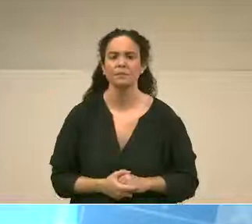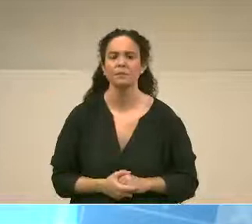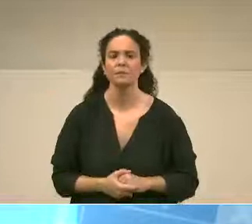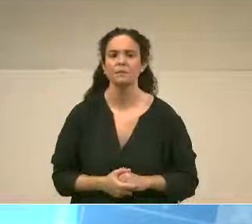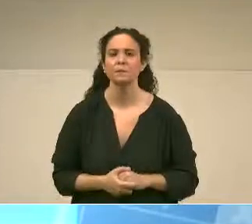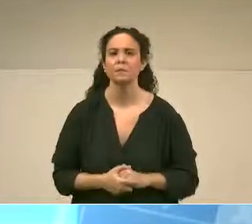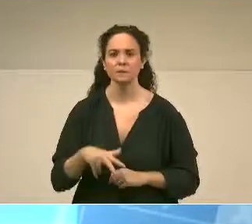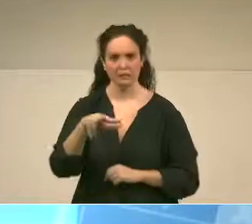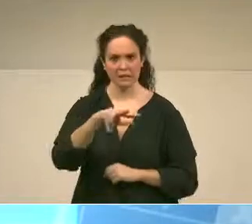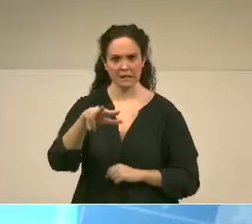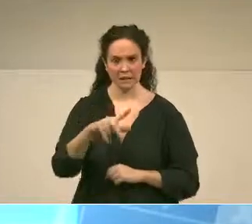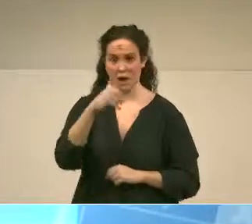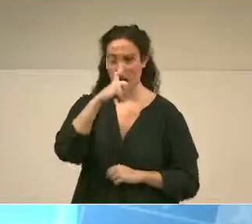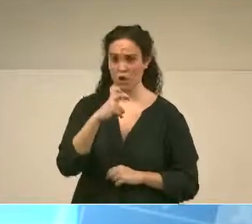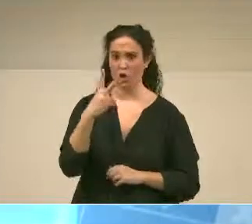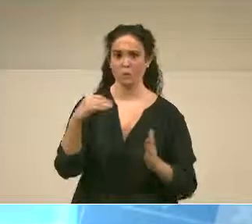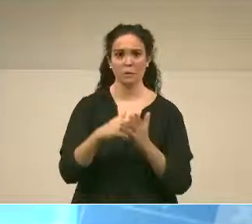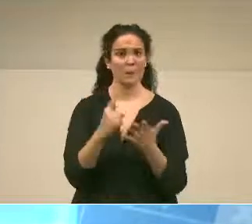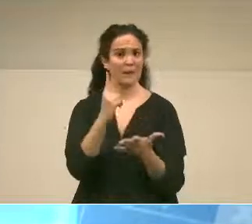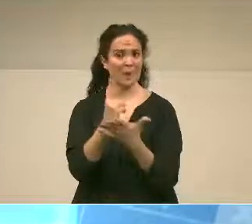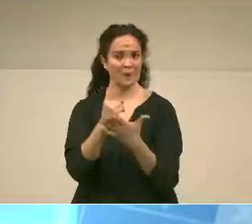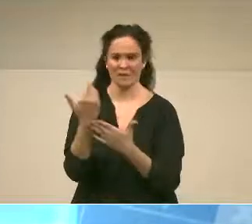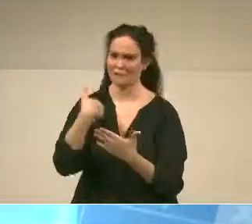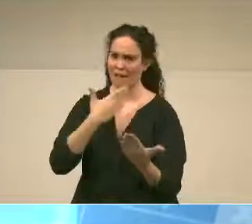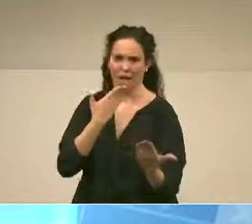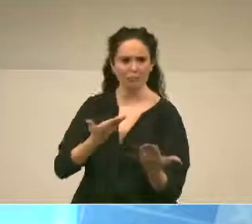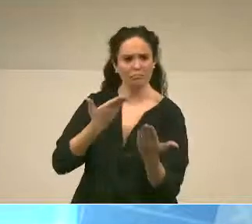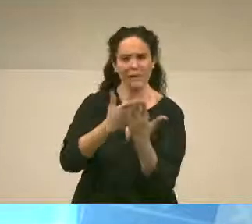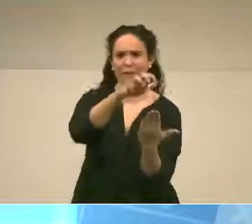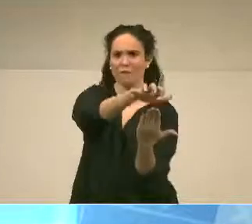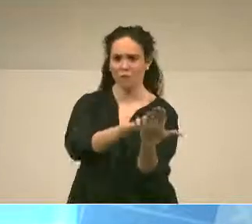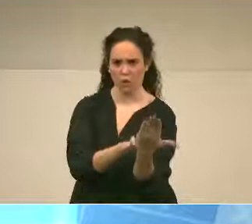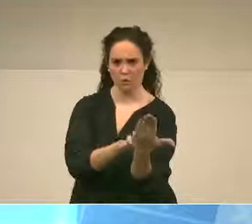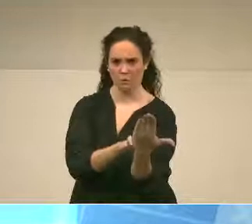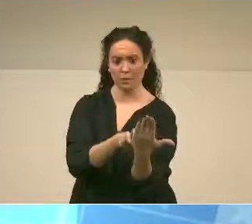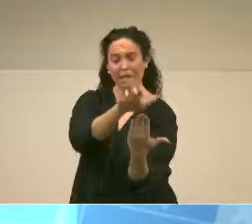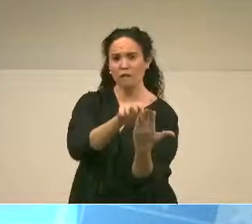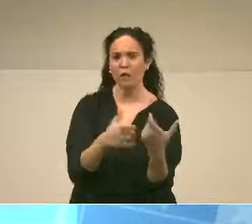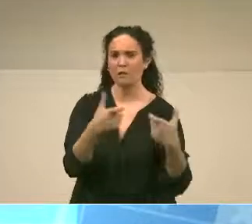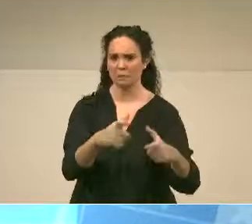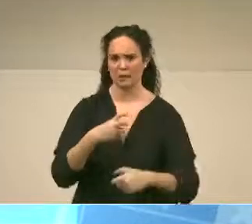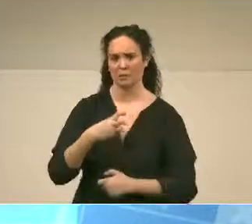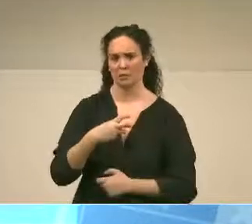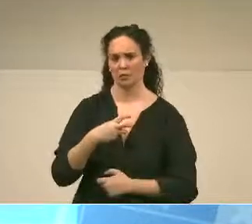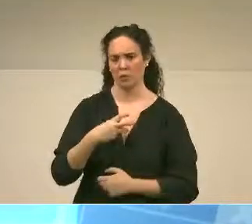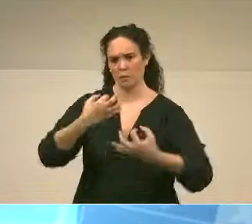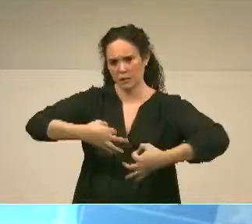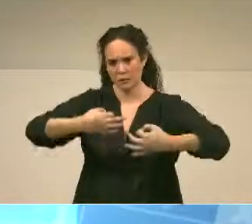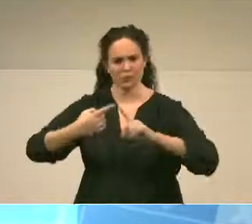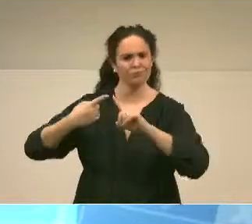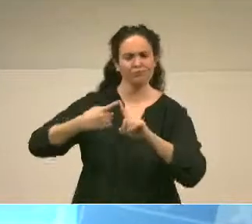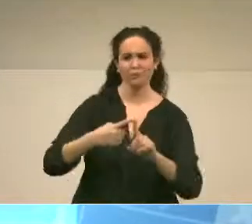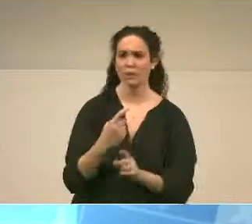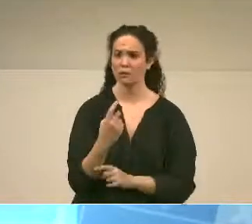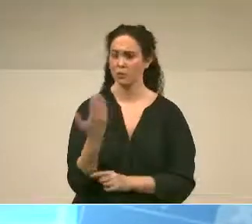En el año 2016, el Departamento de Seguridad solicitó un informe para evaluar el nivel de uso y operatividad de los